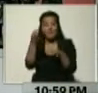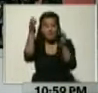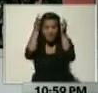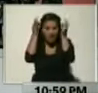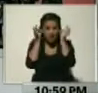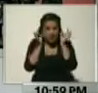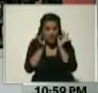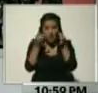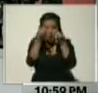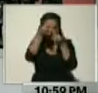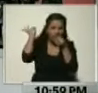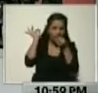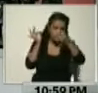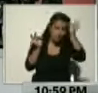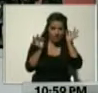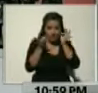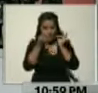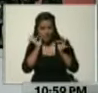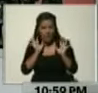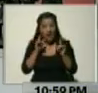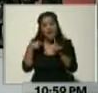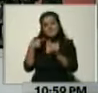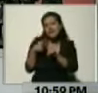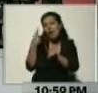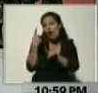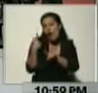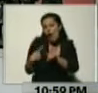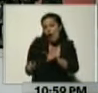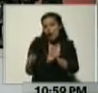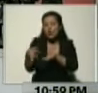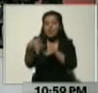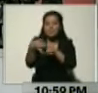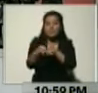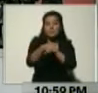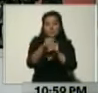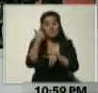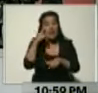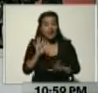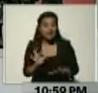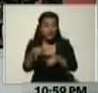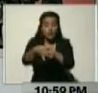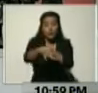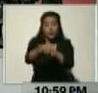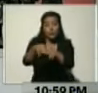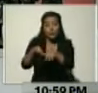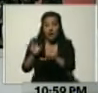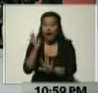y un tratamiento de nail care. ¿Qué es eso? Manicure, dice aquí.